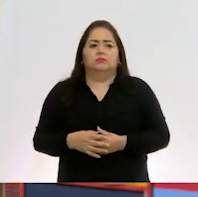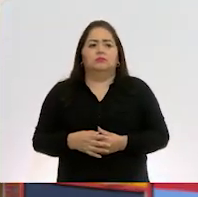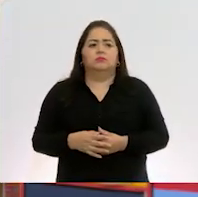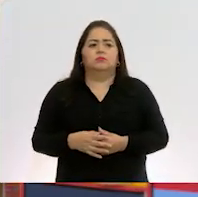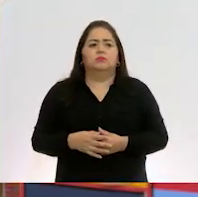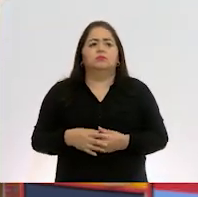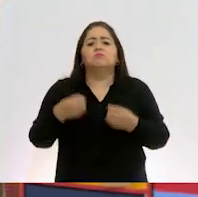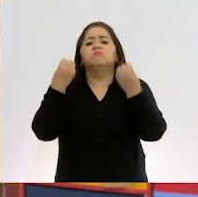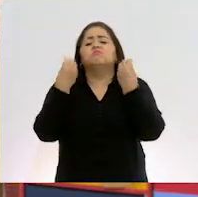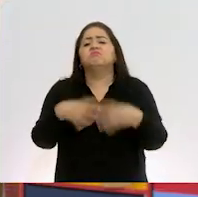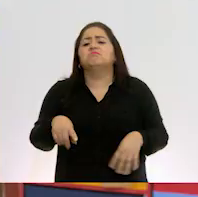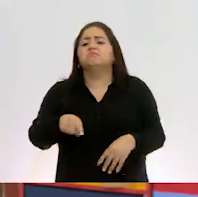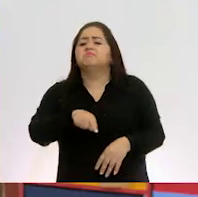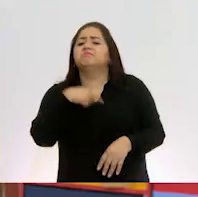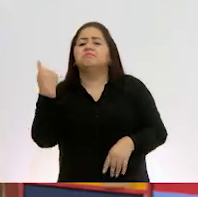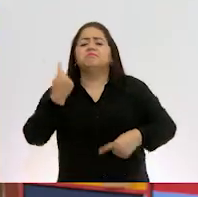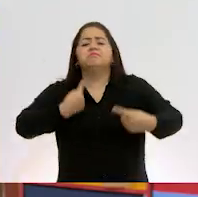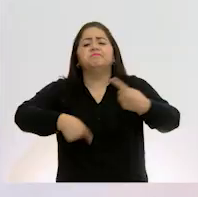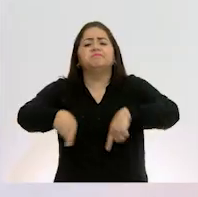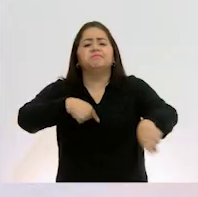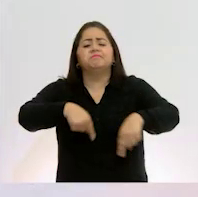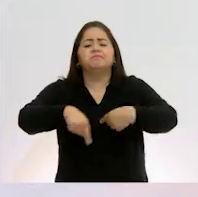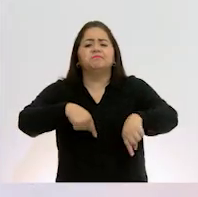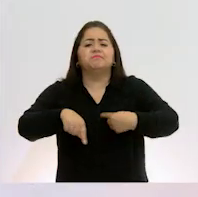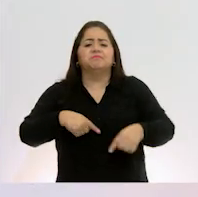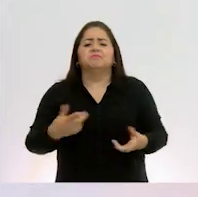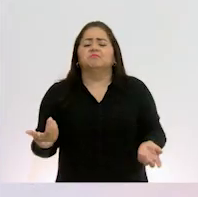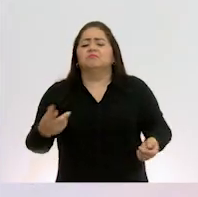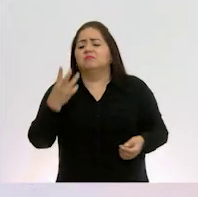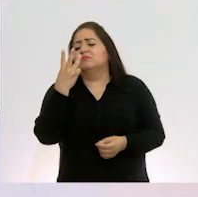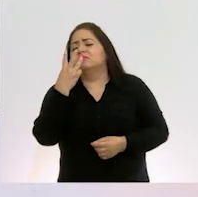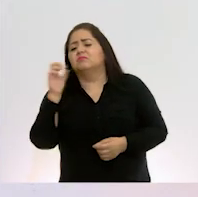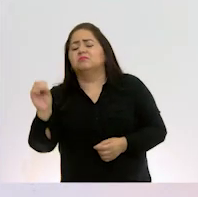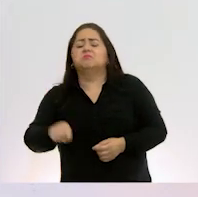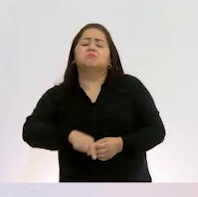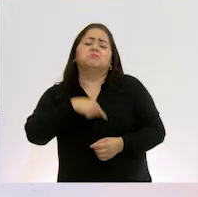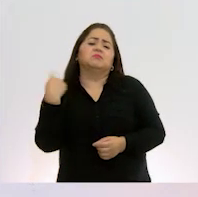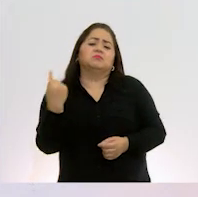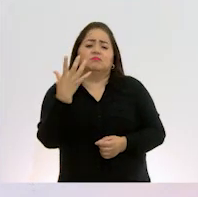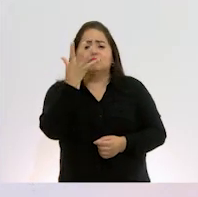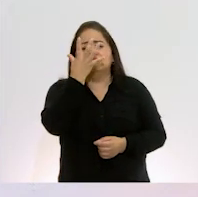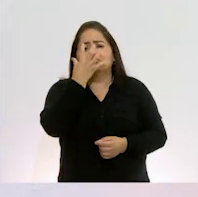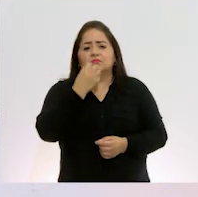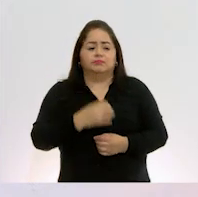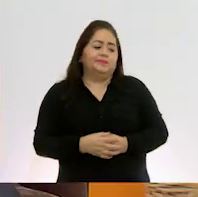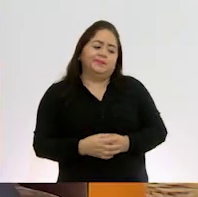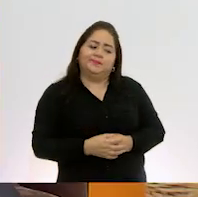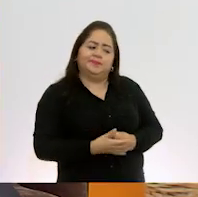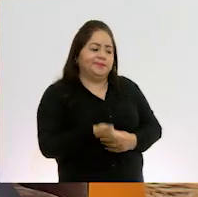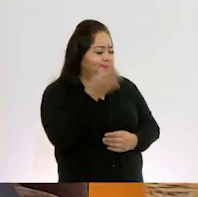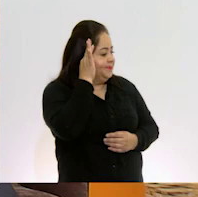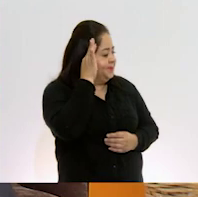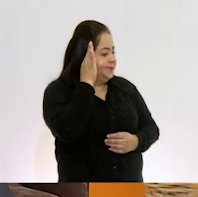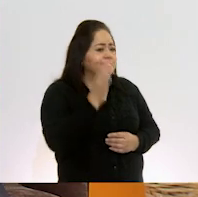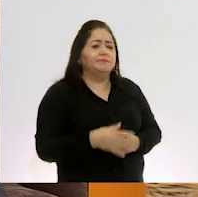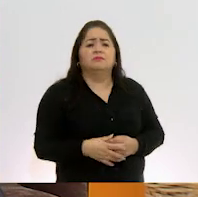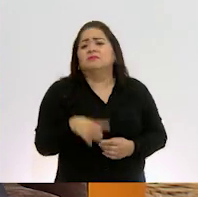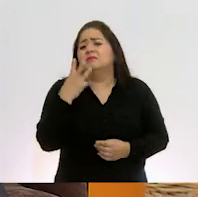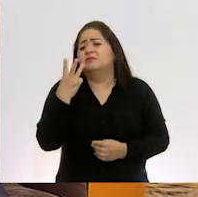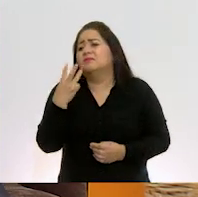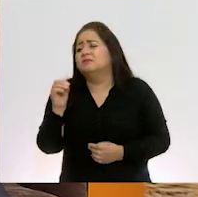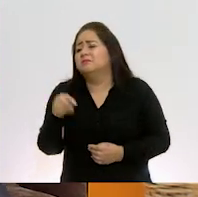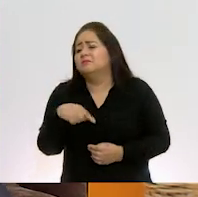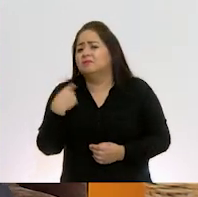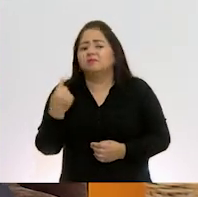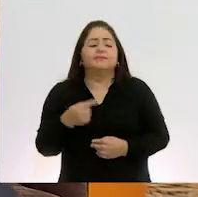Perdí a mi equipo de fútbol. Oh. Perdimos 3-0. Qué barbaridad. 3-0.